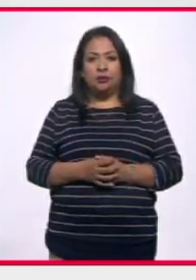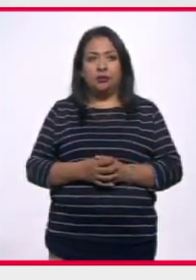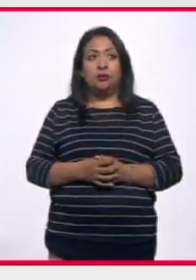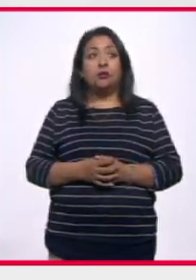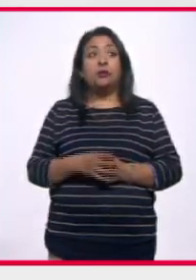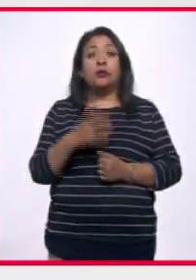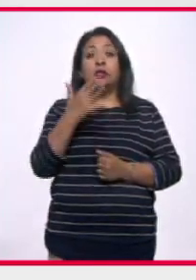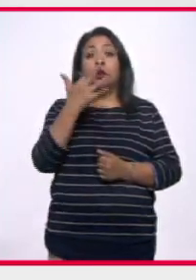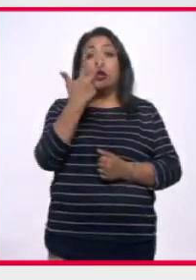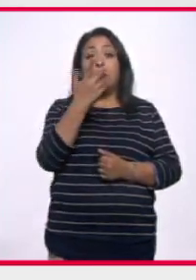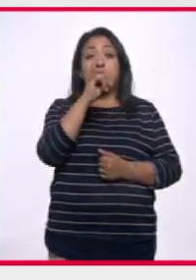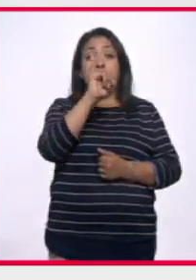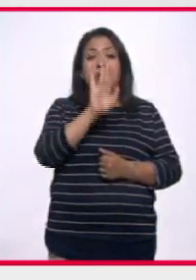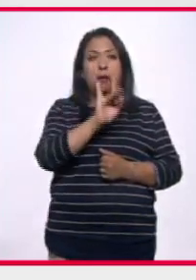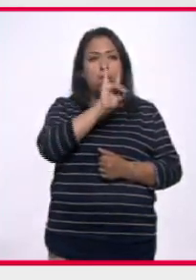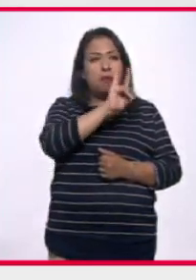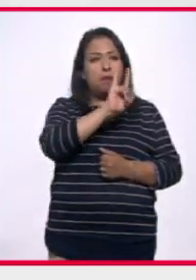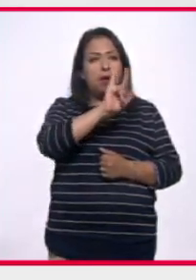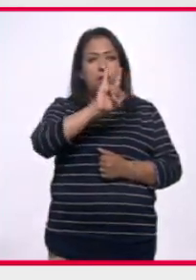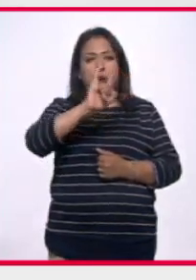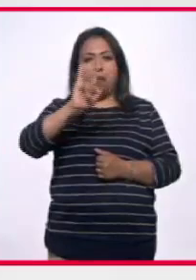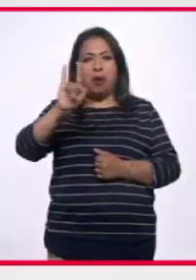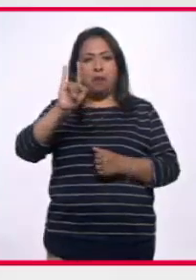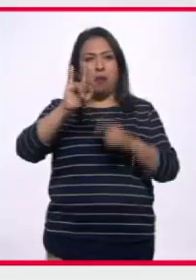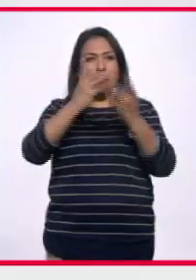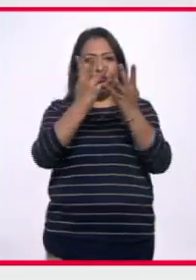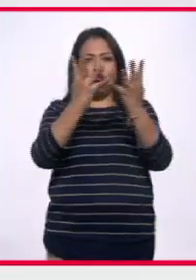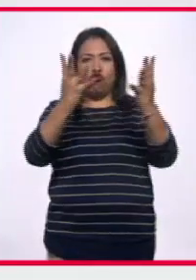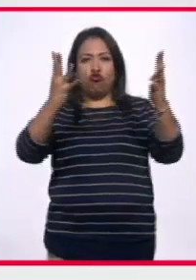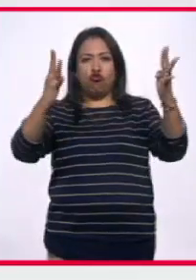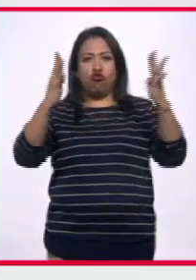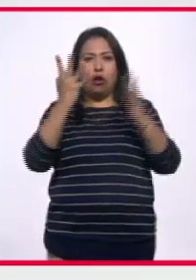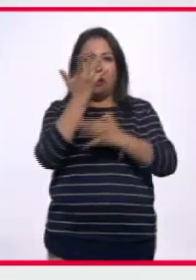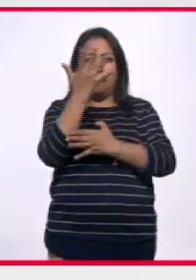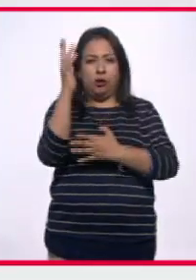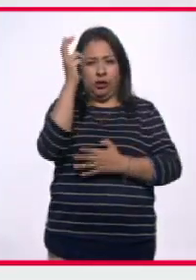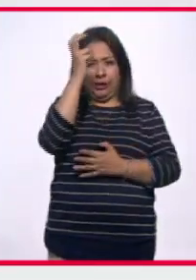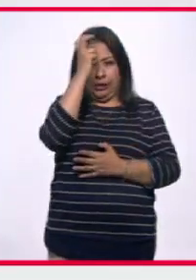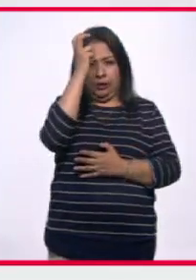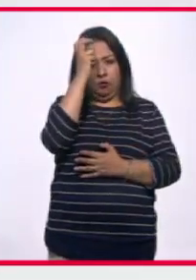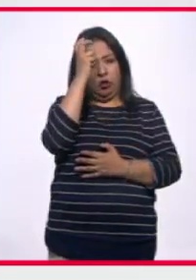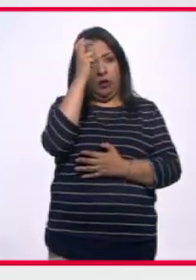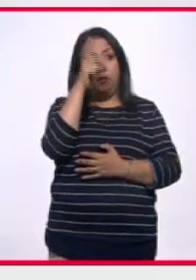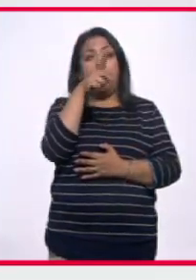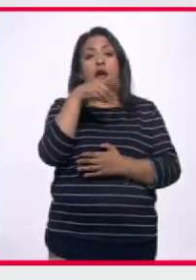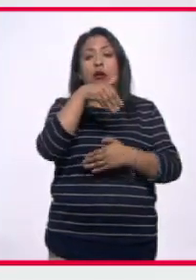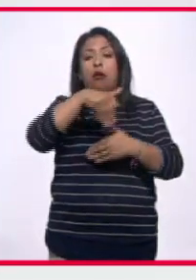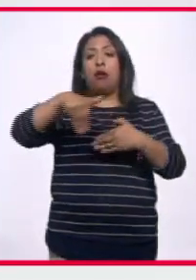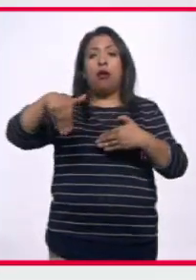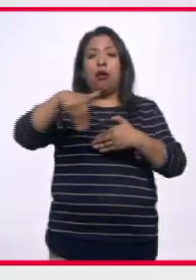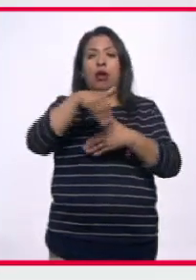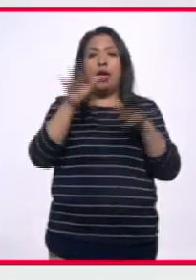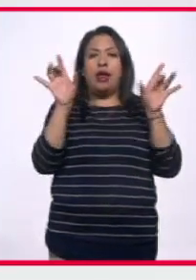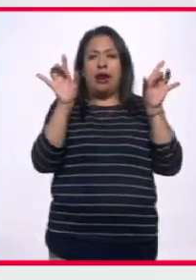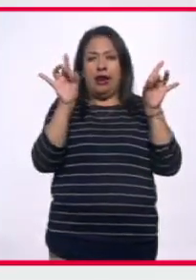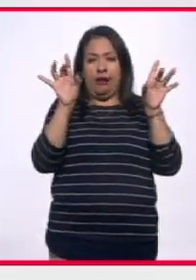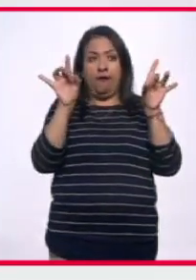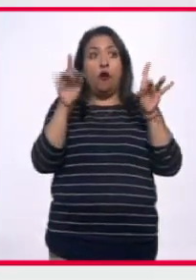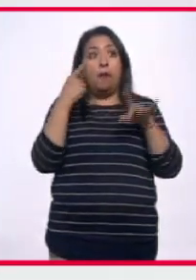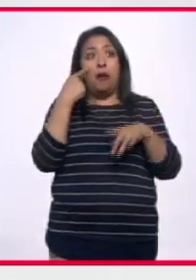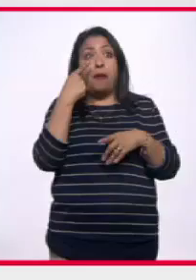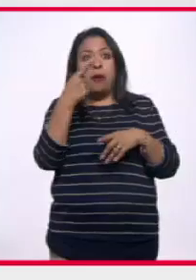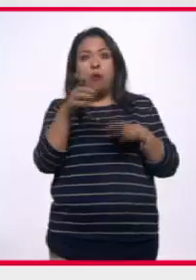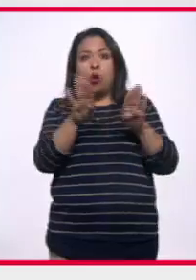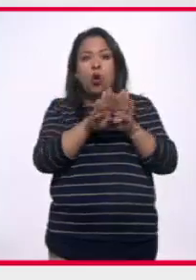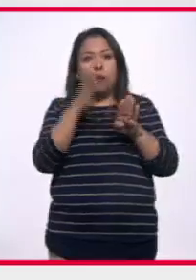58 imágenes colocadas a lo largo de la galería de las rejas del bosque de chapultepec sobre avenida reforma dan cuenta de manera